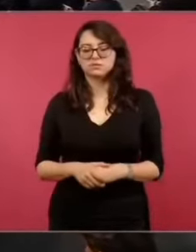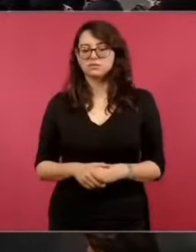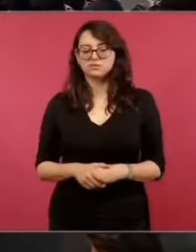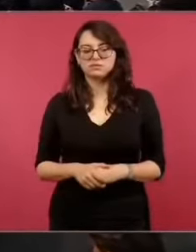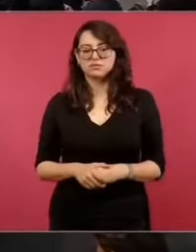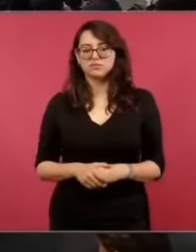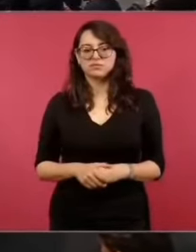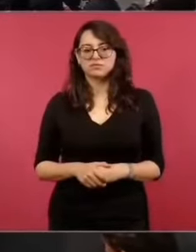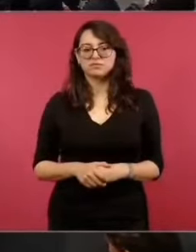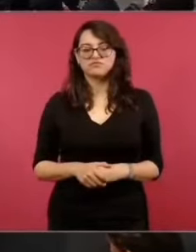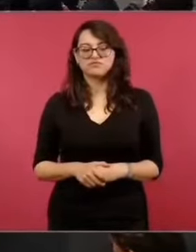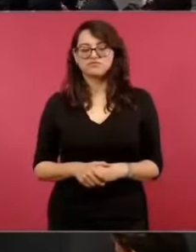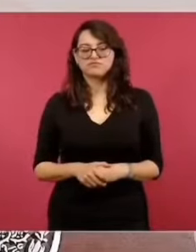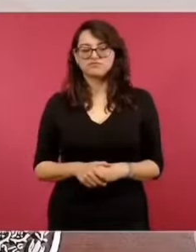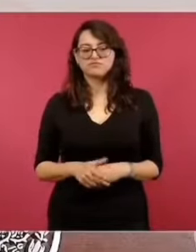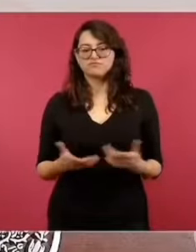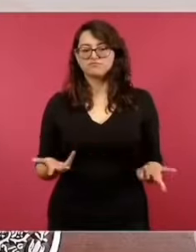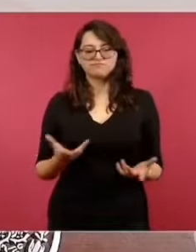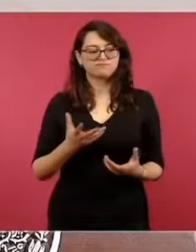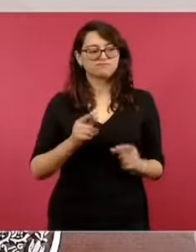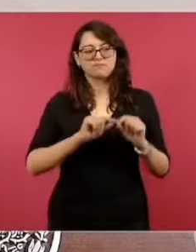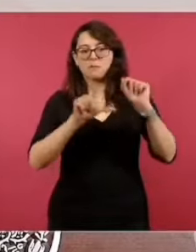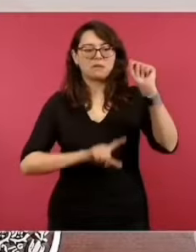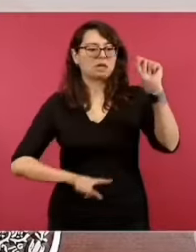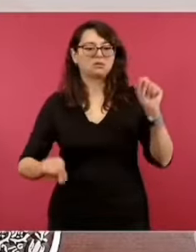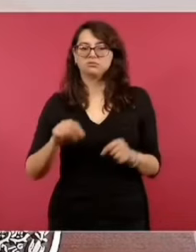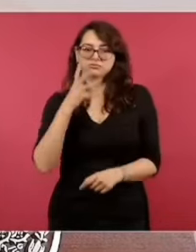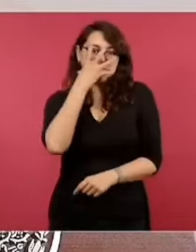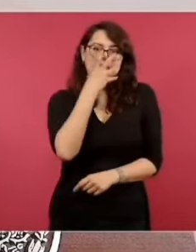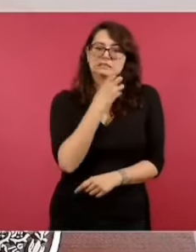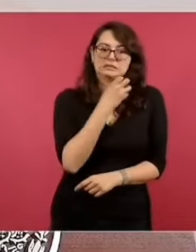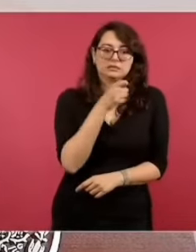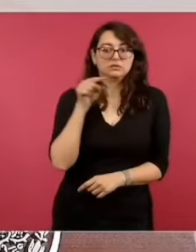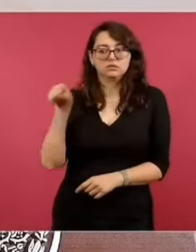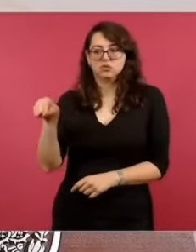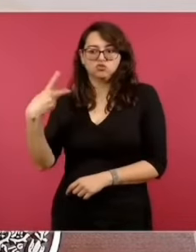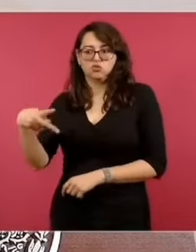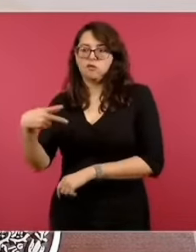todos, desde luego más para los familiares,